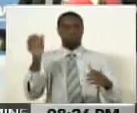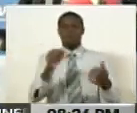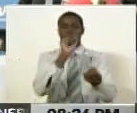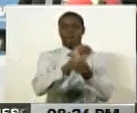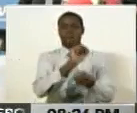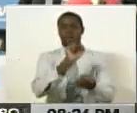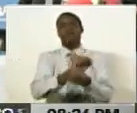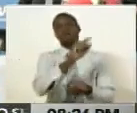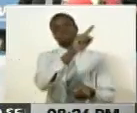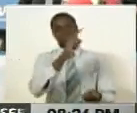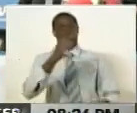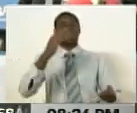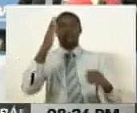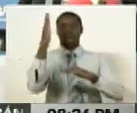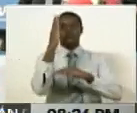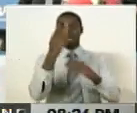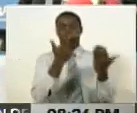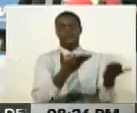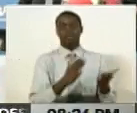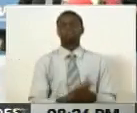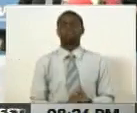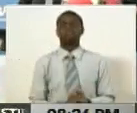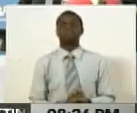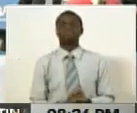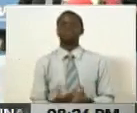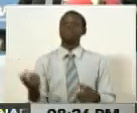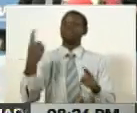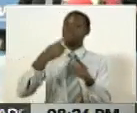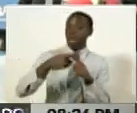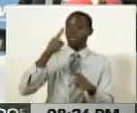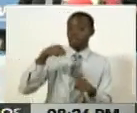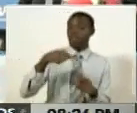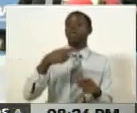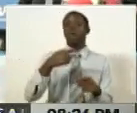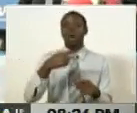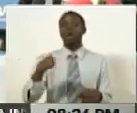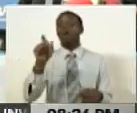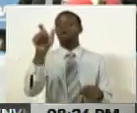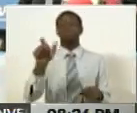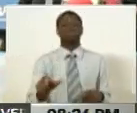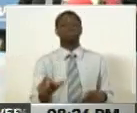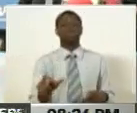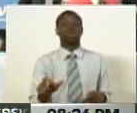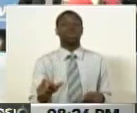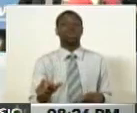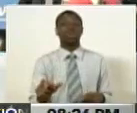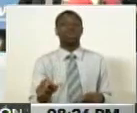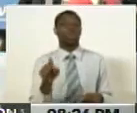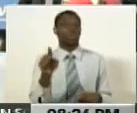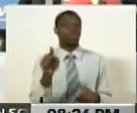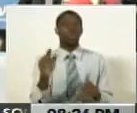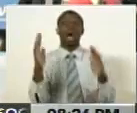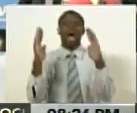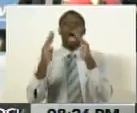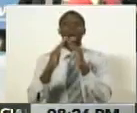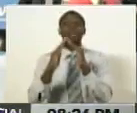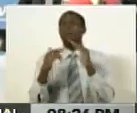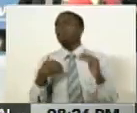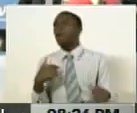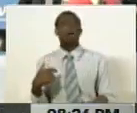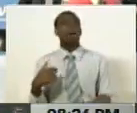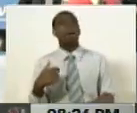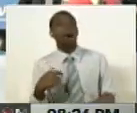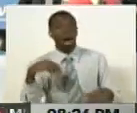Lara. Como ocurrió también con el ciudadano que desde su casa, de manera irresponsable,